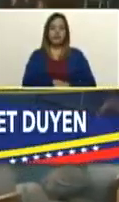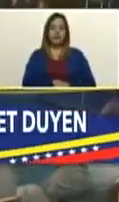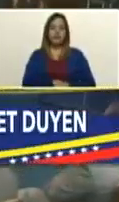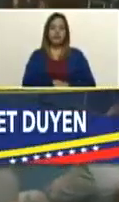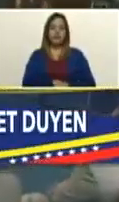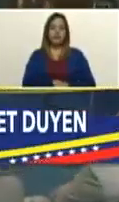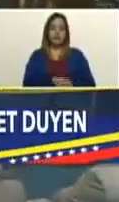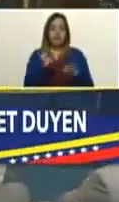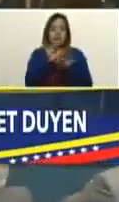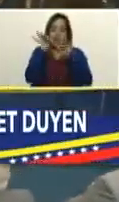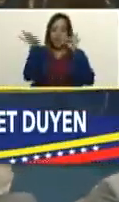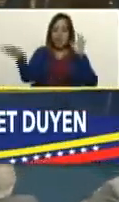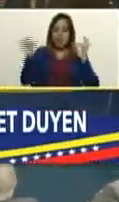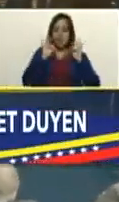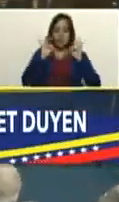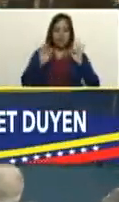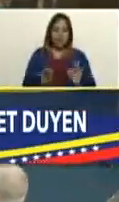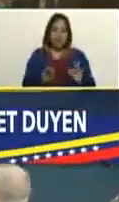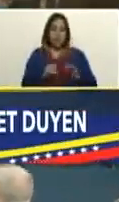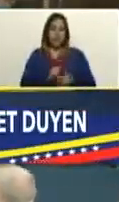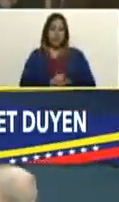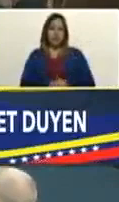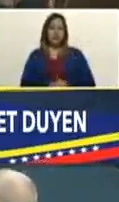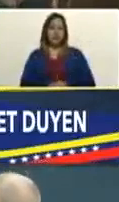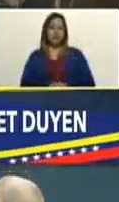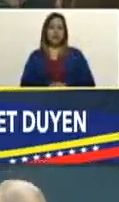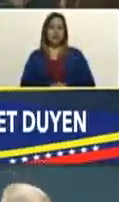la distancia física,